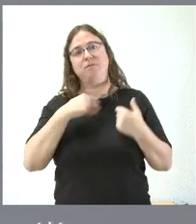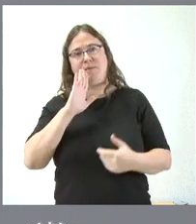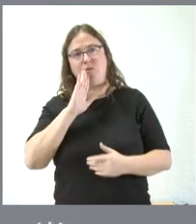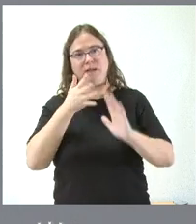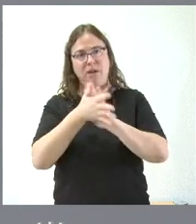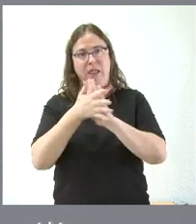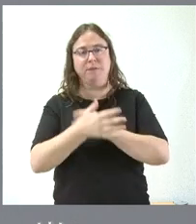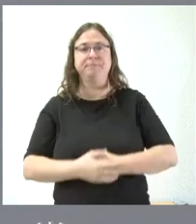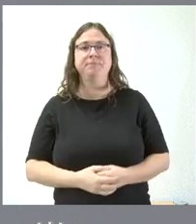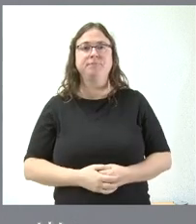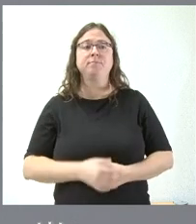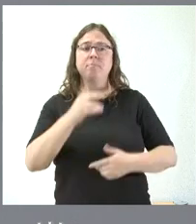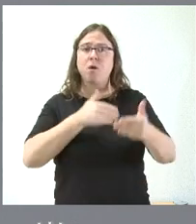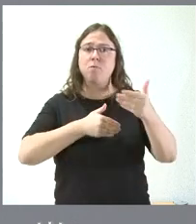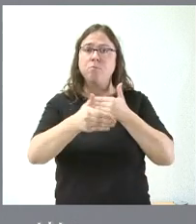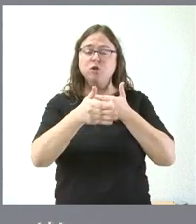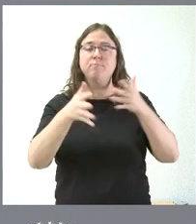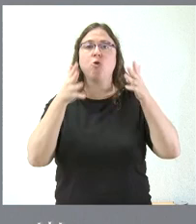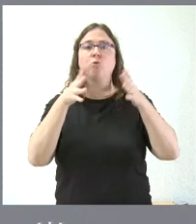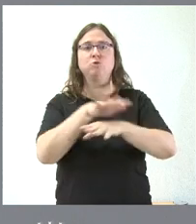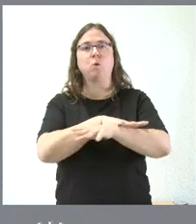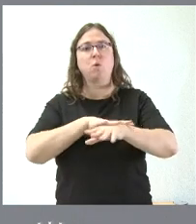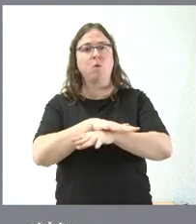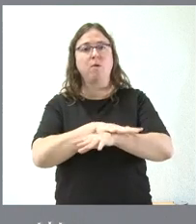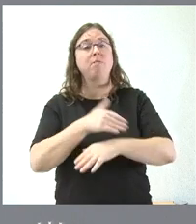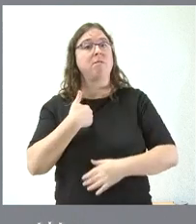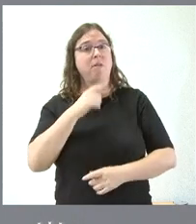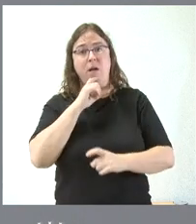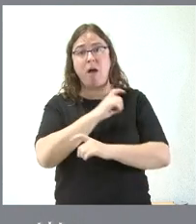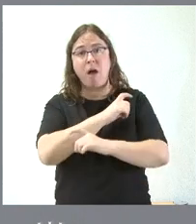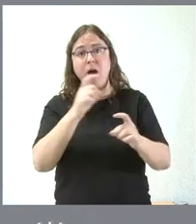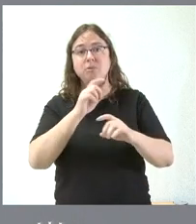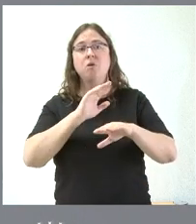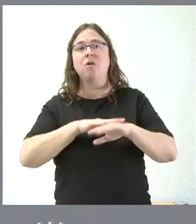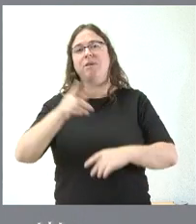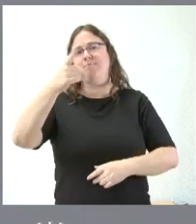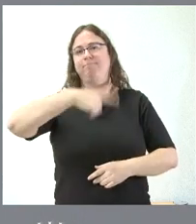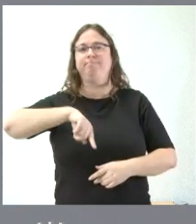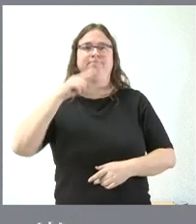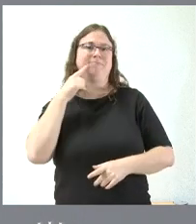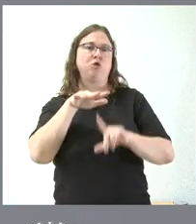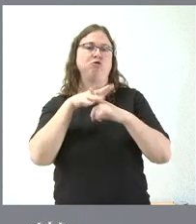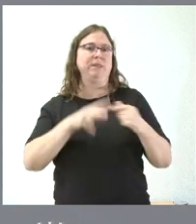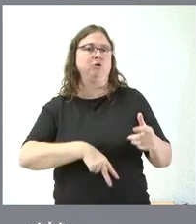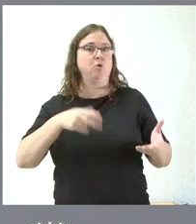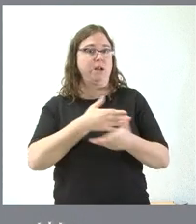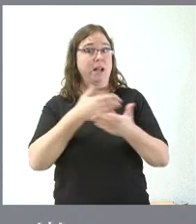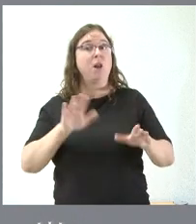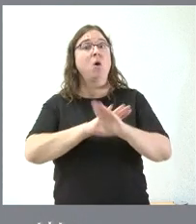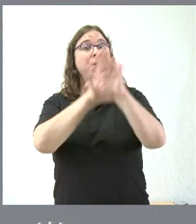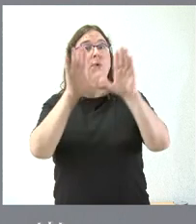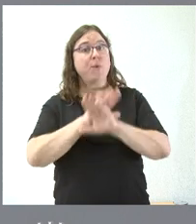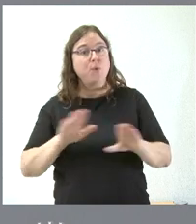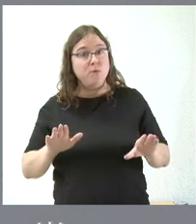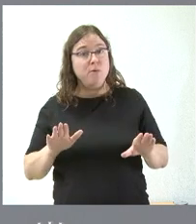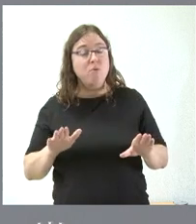eh será en el próximo consejo de gobierno pero ya se los anuncio para que también lo tengan ustedes dentro del contexto general Y por último en el caso